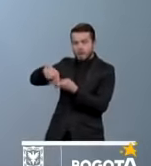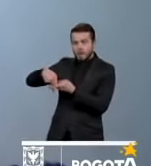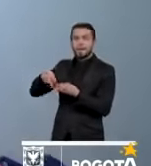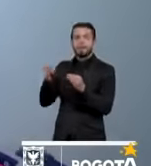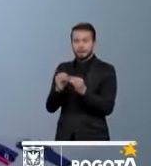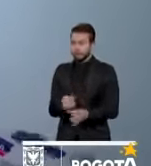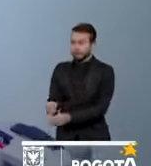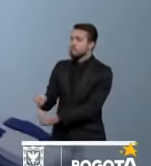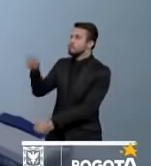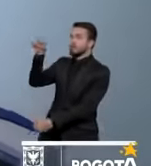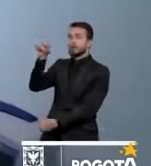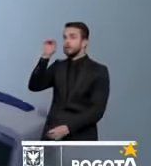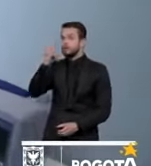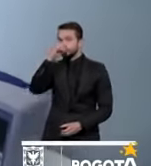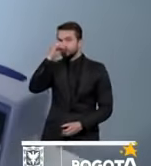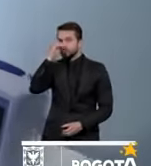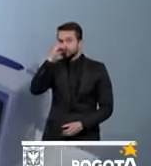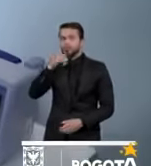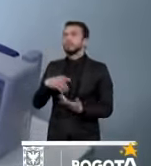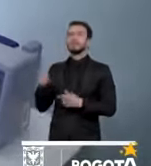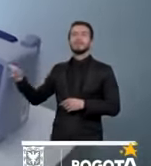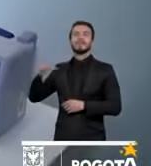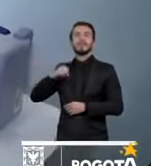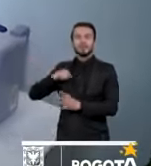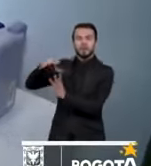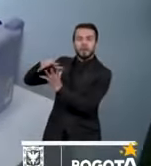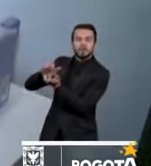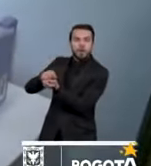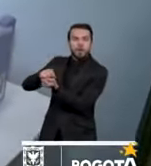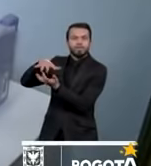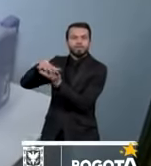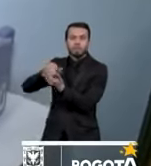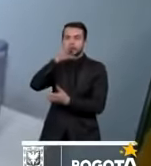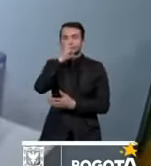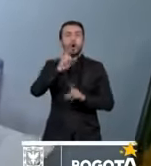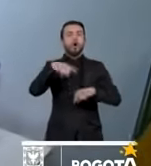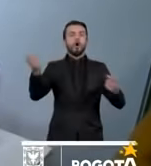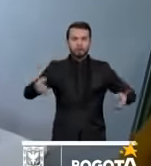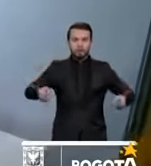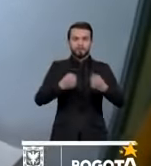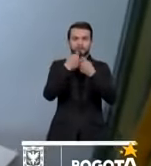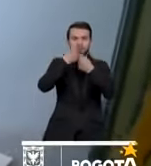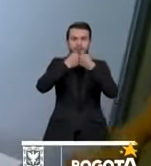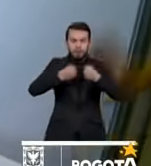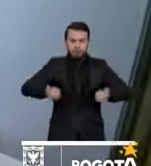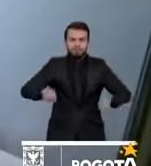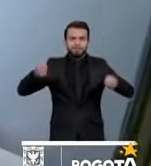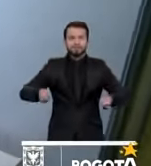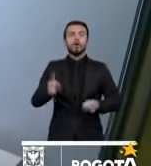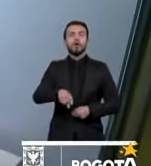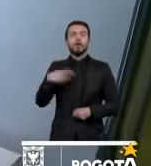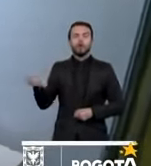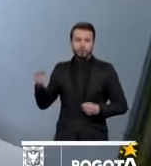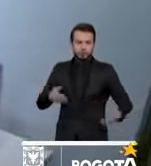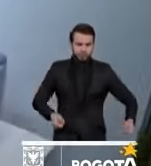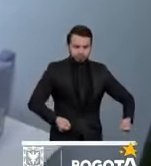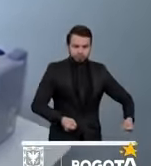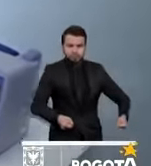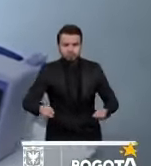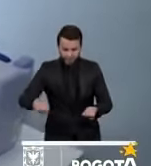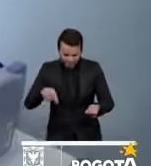bombas de infusión, tenemos monitores, tenemos desfibriladores, carros de paros, etcétera. Y la infraestructura se dotó aquí